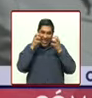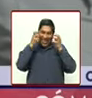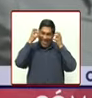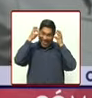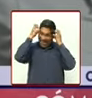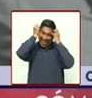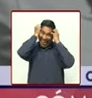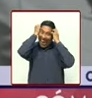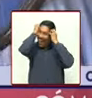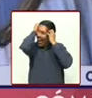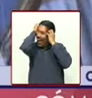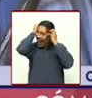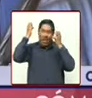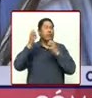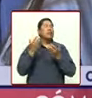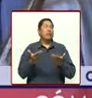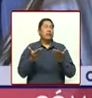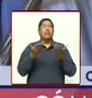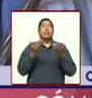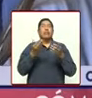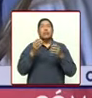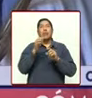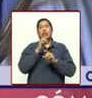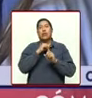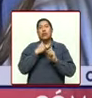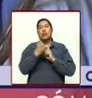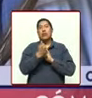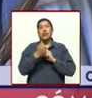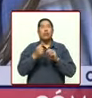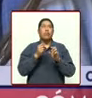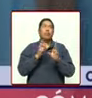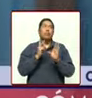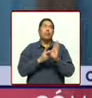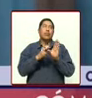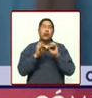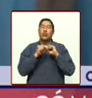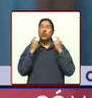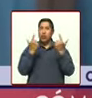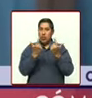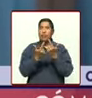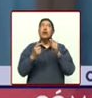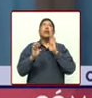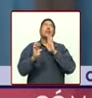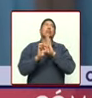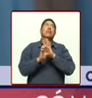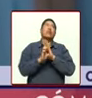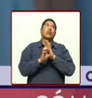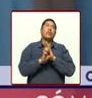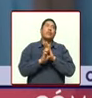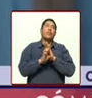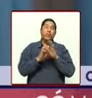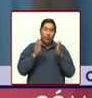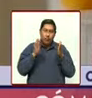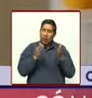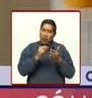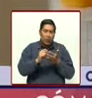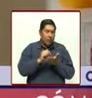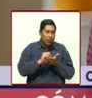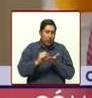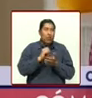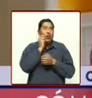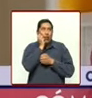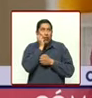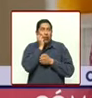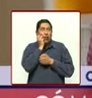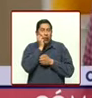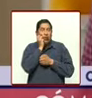esquizofrenia, pero por otro lado también tenemos aspectos psicosociales, ¿no? Generalmente la terapia es una salida y es